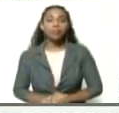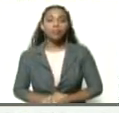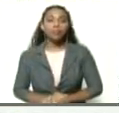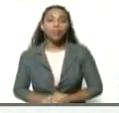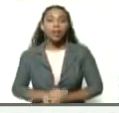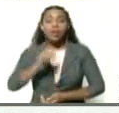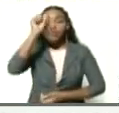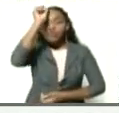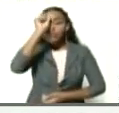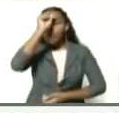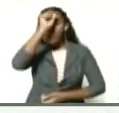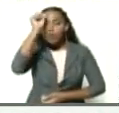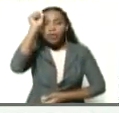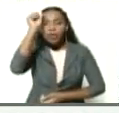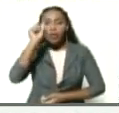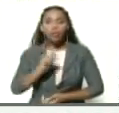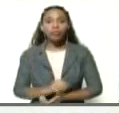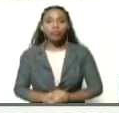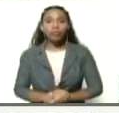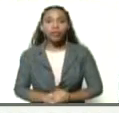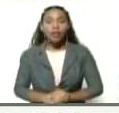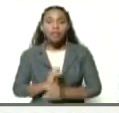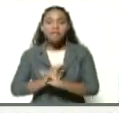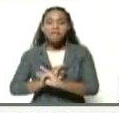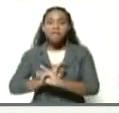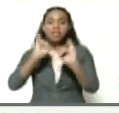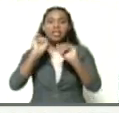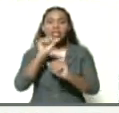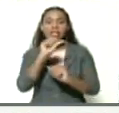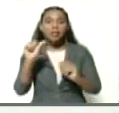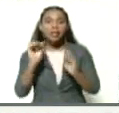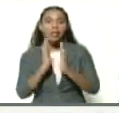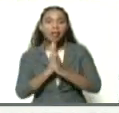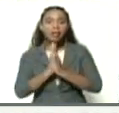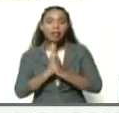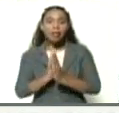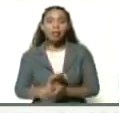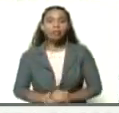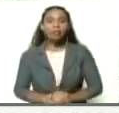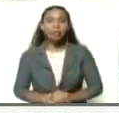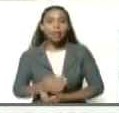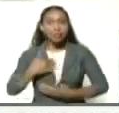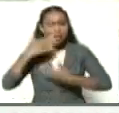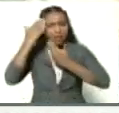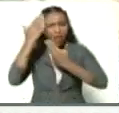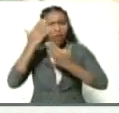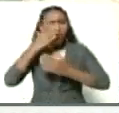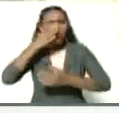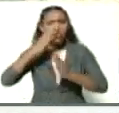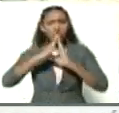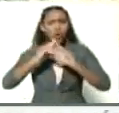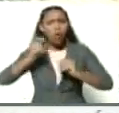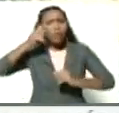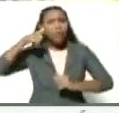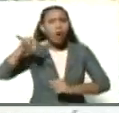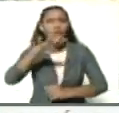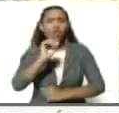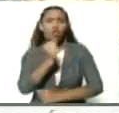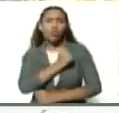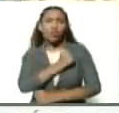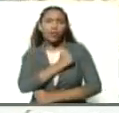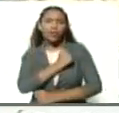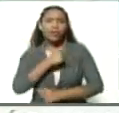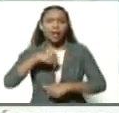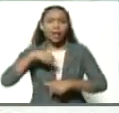del domingo, final de Semana Santa. Bueno, mi saludo a todo el pueblo de Cristo, a todo el pueblo cristiano